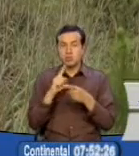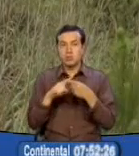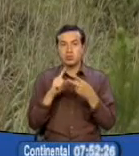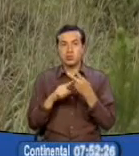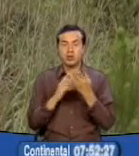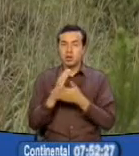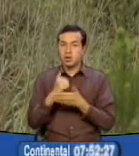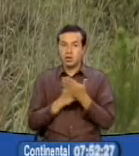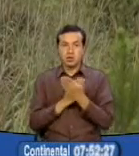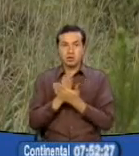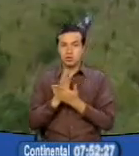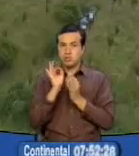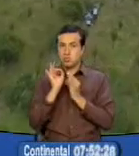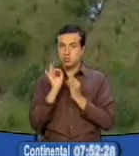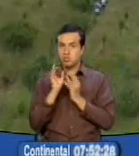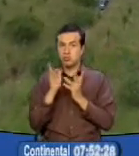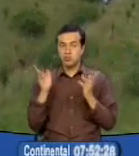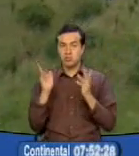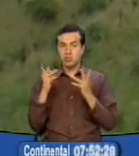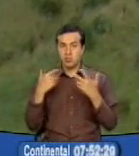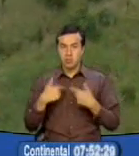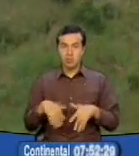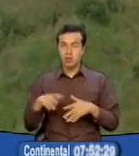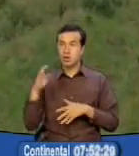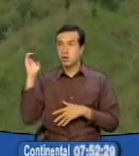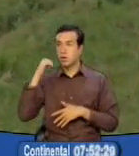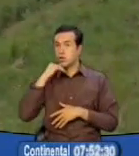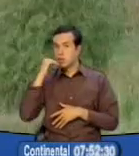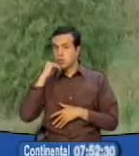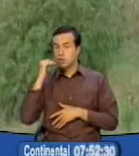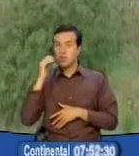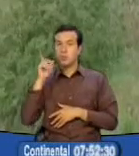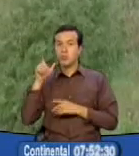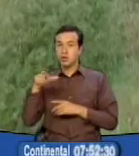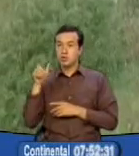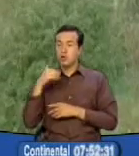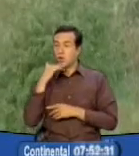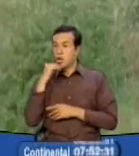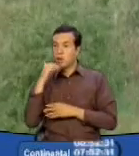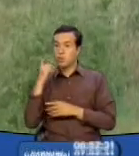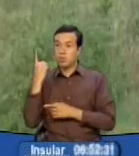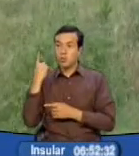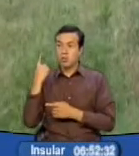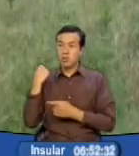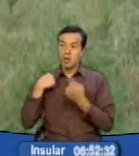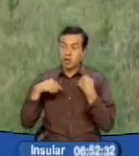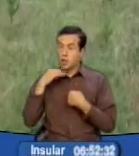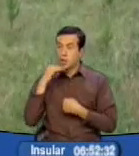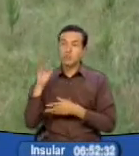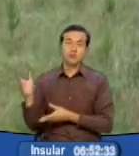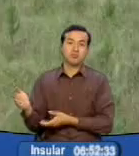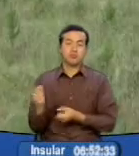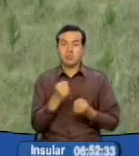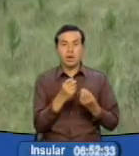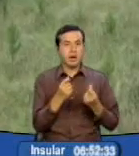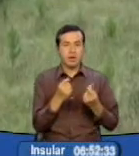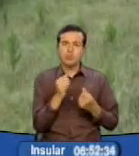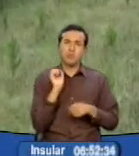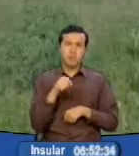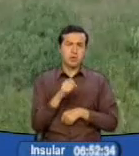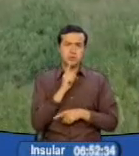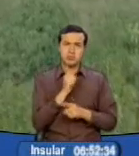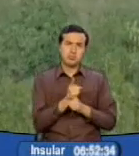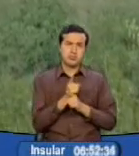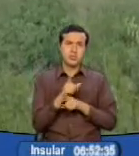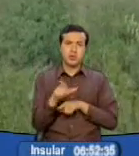accesos suficientemente buenos para cualquier tipo de emergencia, si tuviéramos que evacuar a una persona o algo. Y de ahí, obviamente, tratamos siempre de